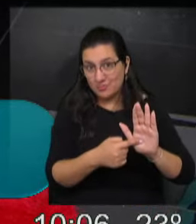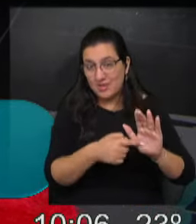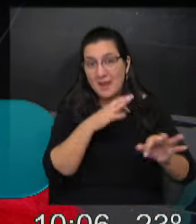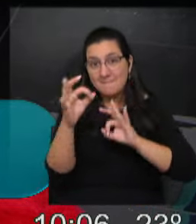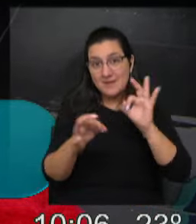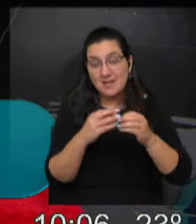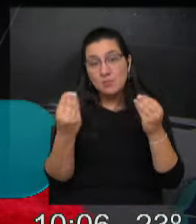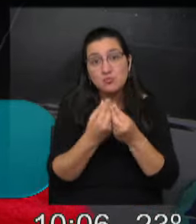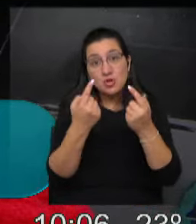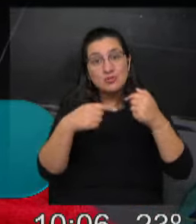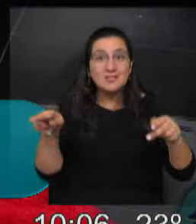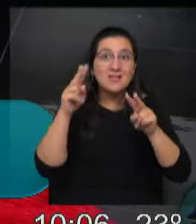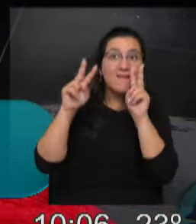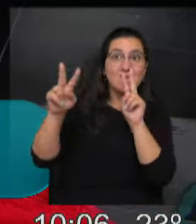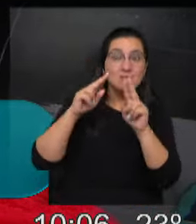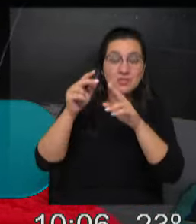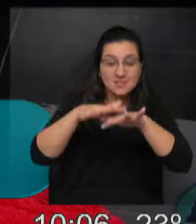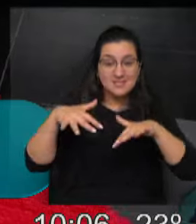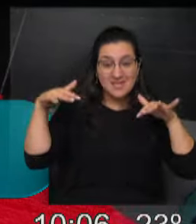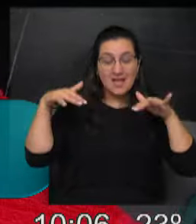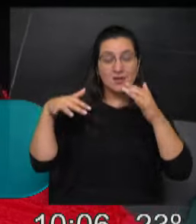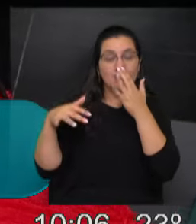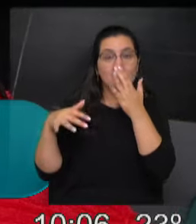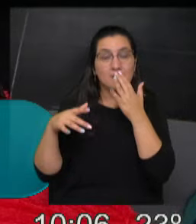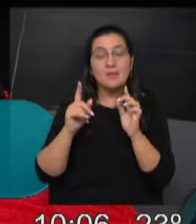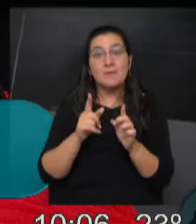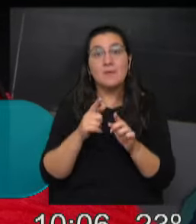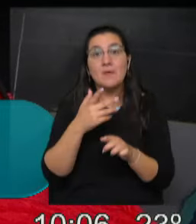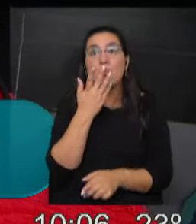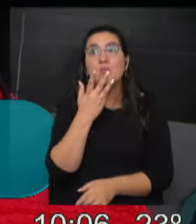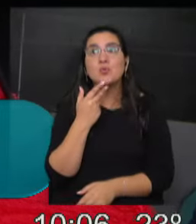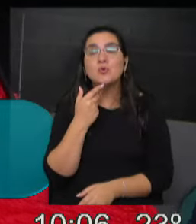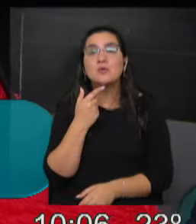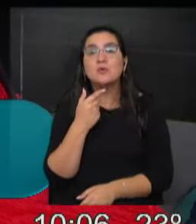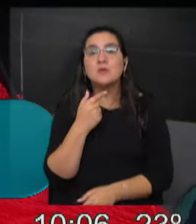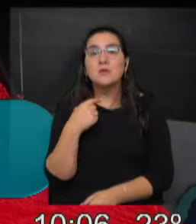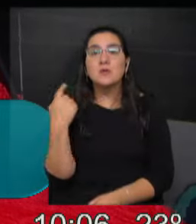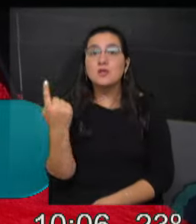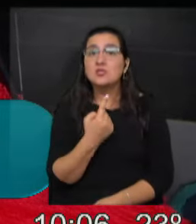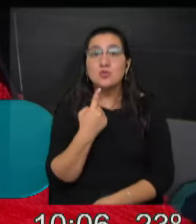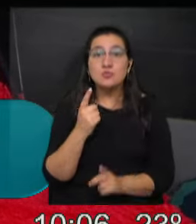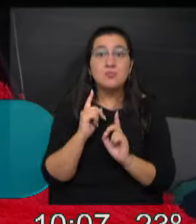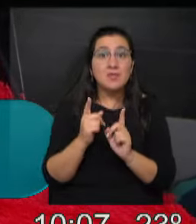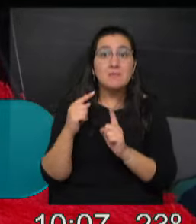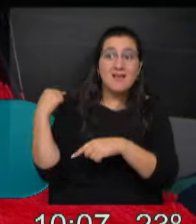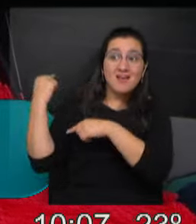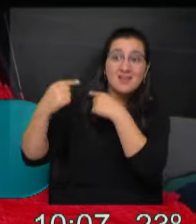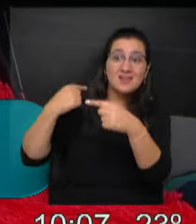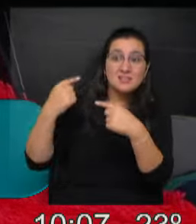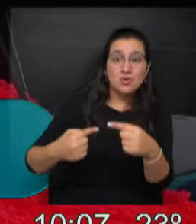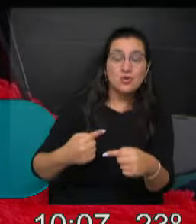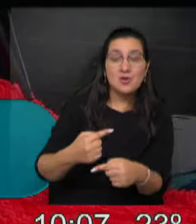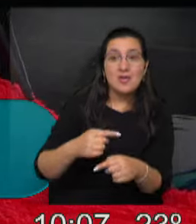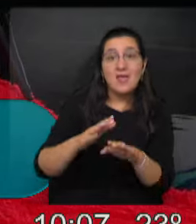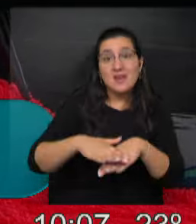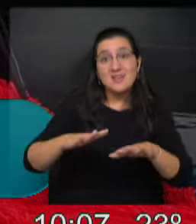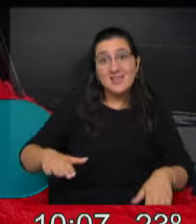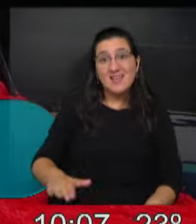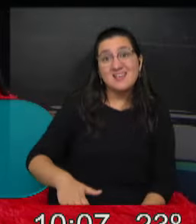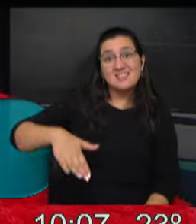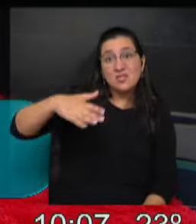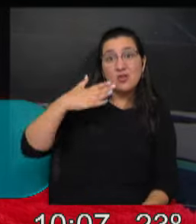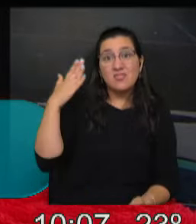el escenario. Y otra de las cosas fuertes que me gustó de tu historia es esto de que somos de la misma generación, sí, niñas de la dictadura. Sí.